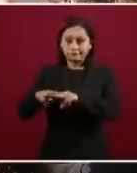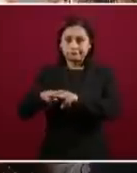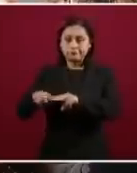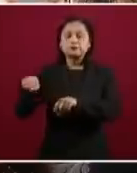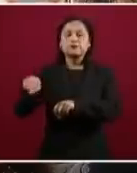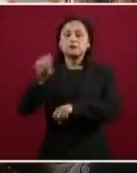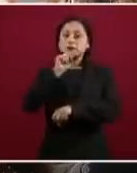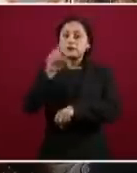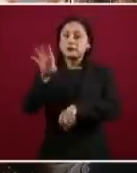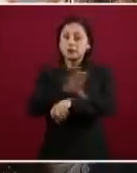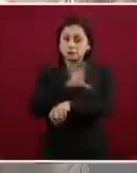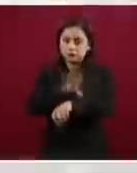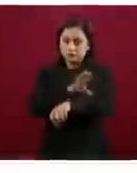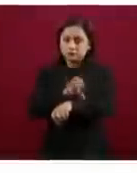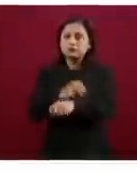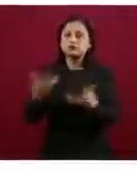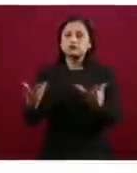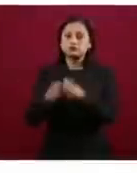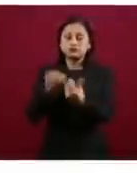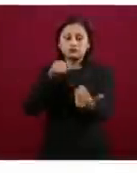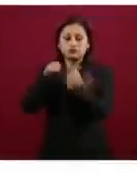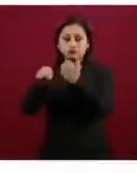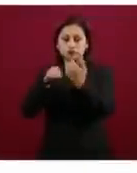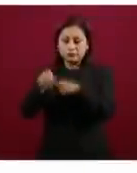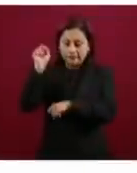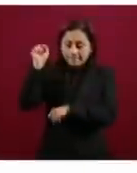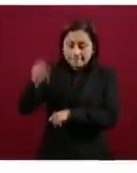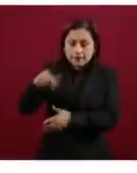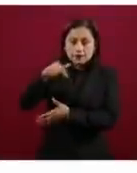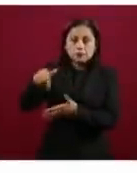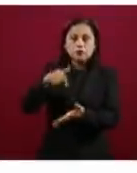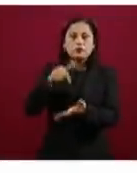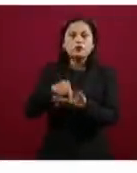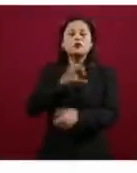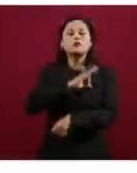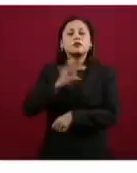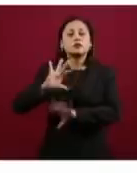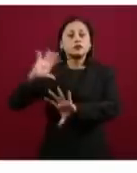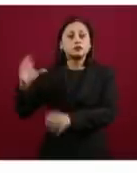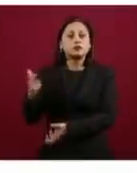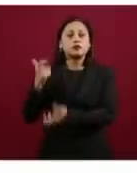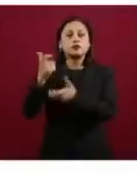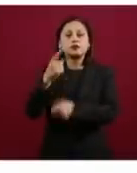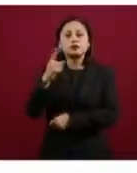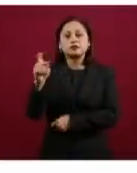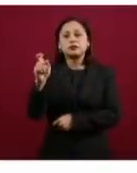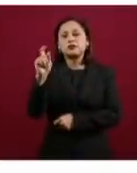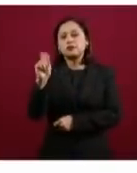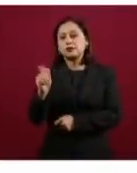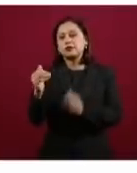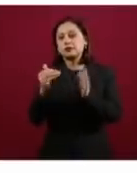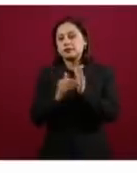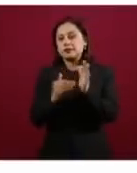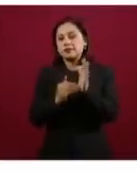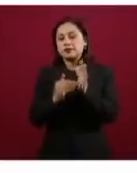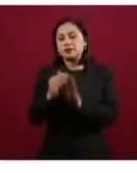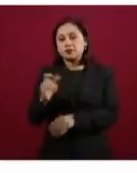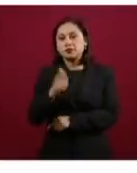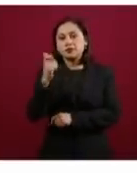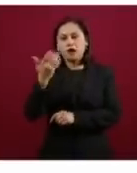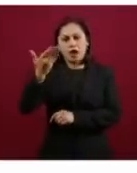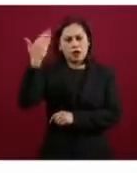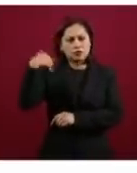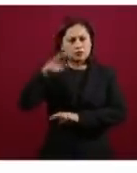eléctrica y carreteras es donde se fundamentará todo esto. Se estima una inversión total de 120 mil millones de pesos, como ya se ha estado